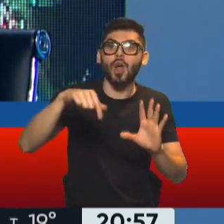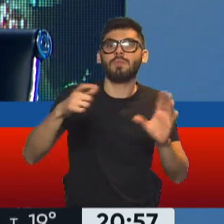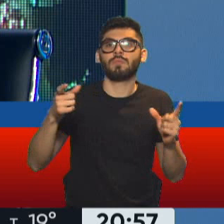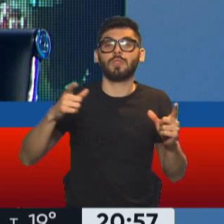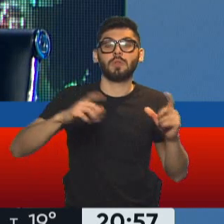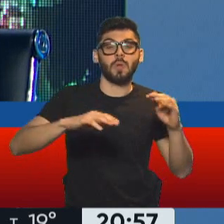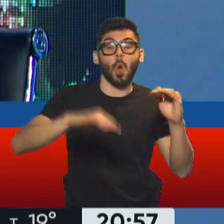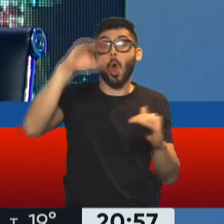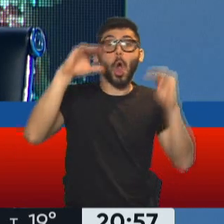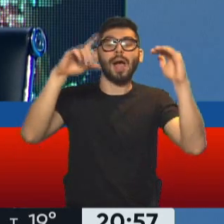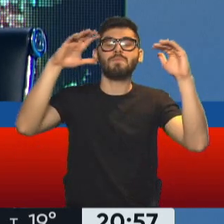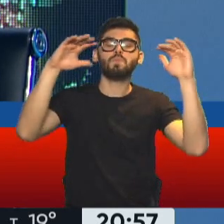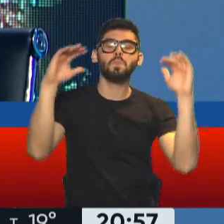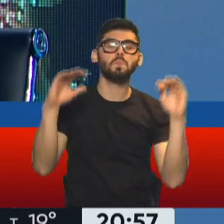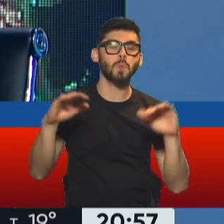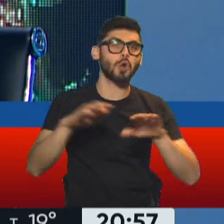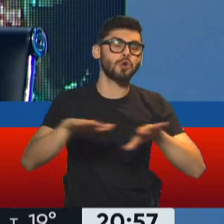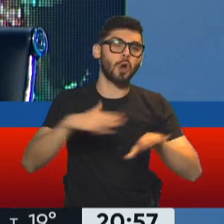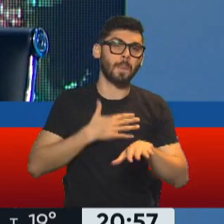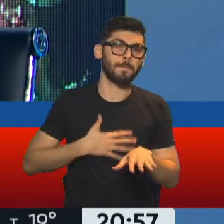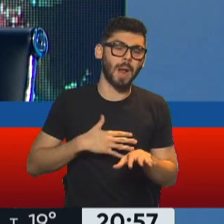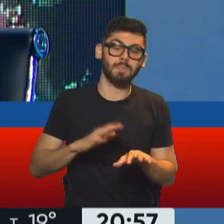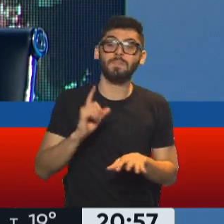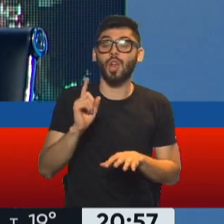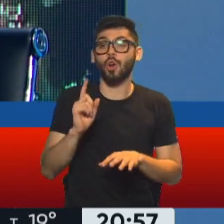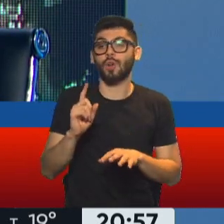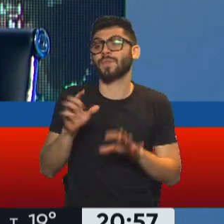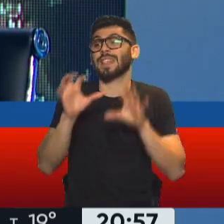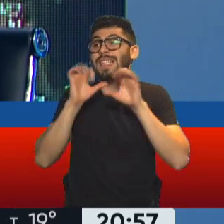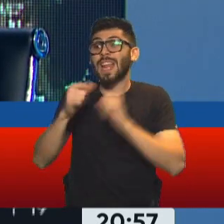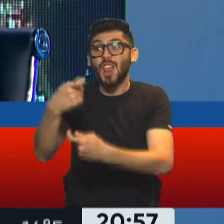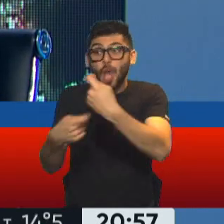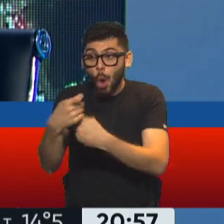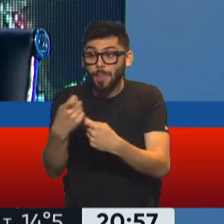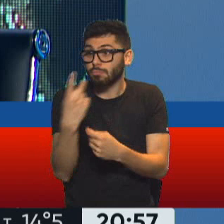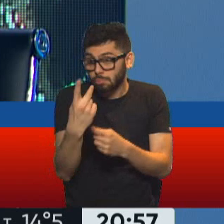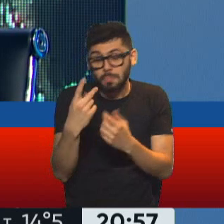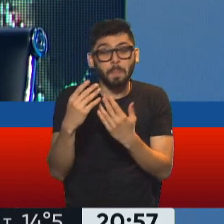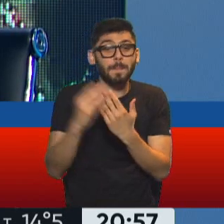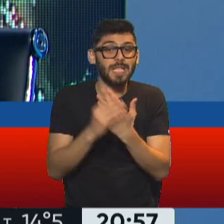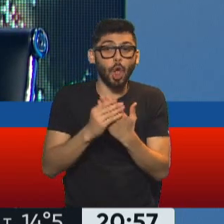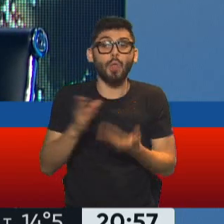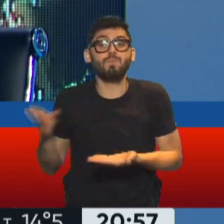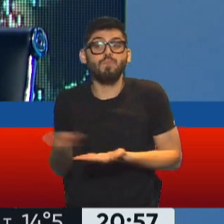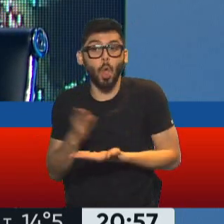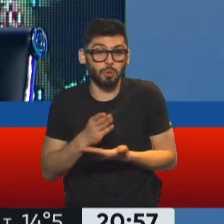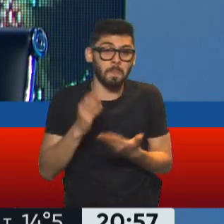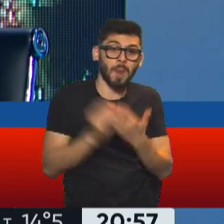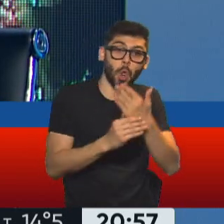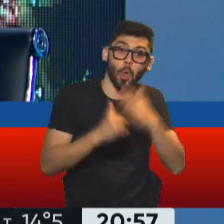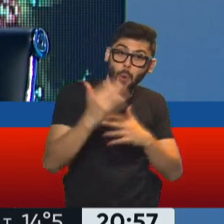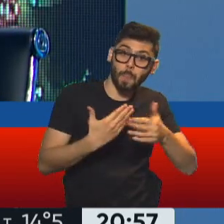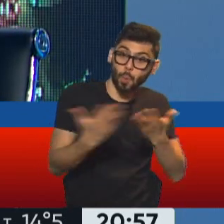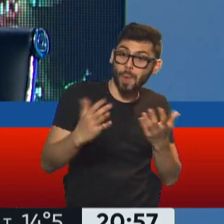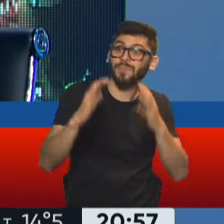el abastecimiento, pero estamos con la Secretaría de Comercio Interior, los dos ministerios, el de Producción y el de Obra Pública, en una mesa